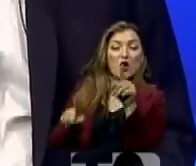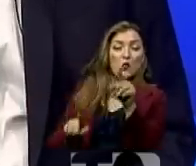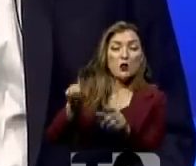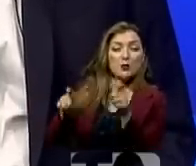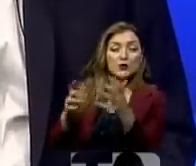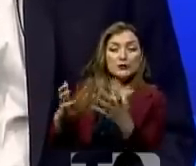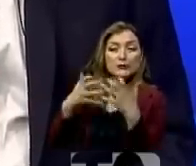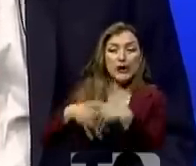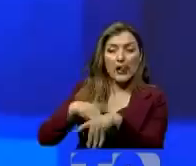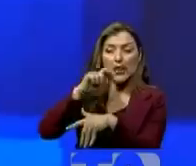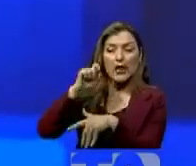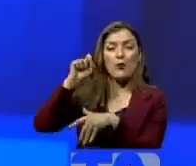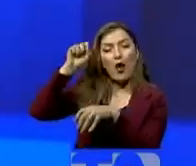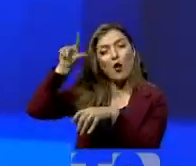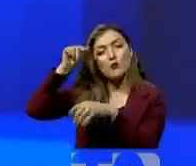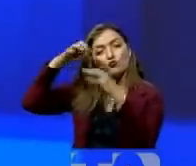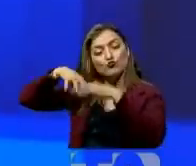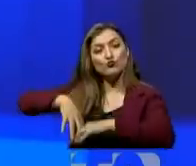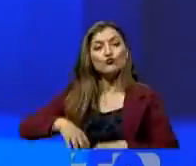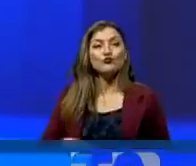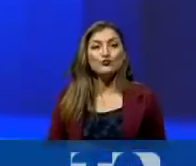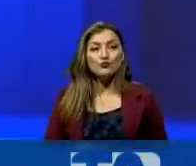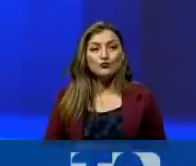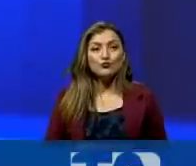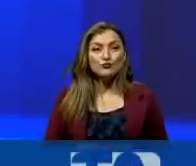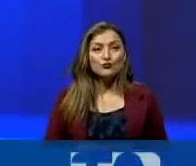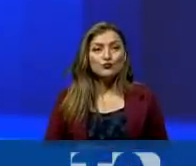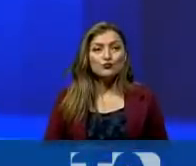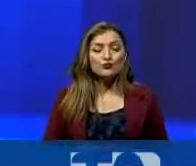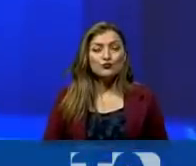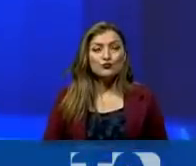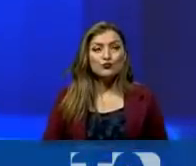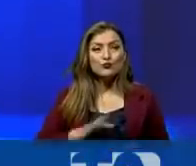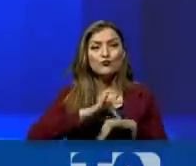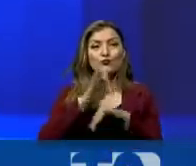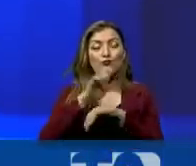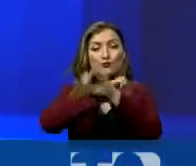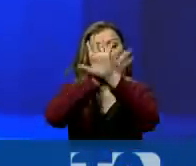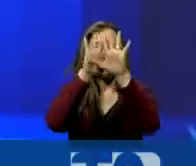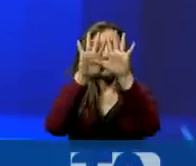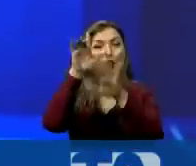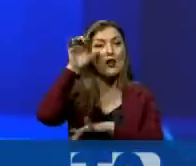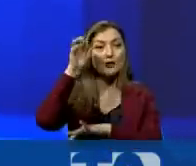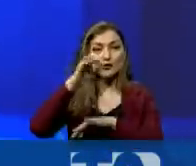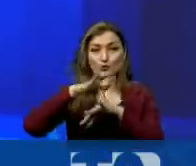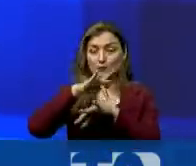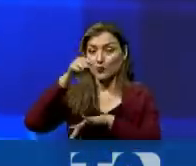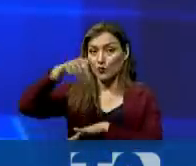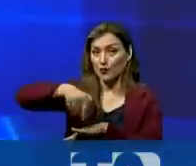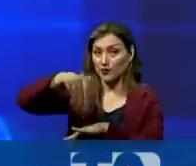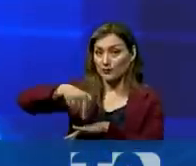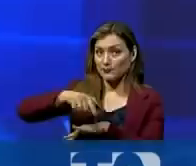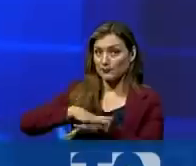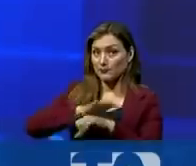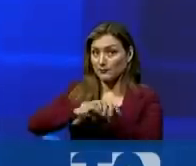bueno el presidente ha sido muy claro y frente a esos estos actuados como lo ha hecho en la madrugada del día de hoy la actualidad hay cinco detenidos